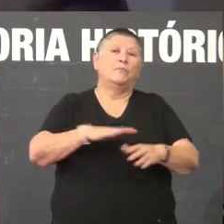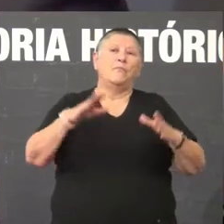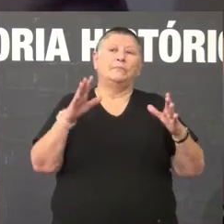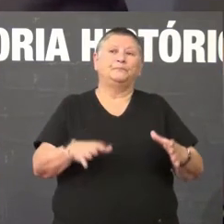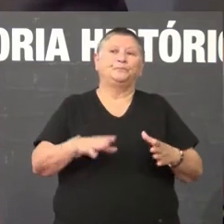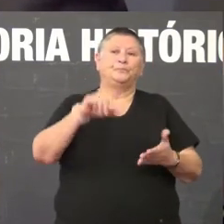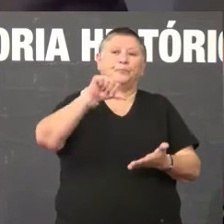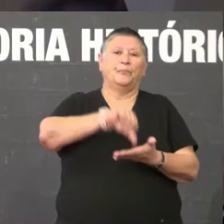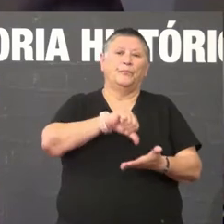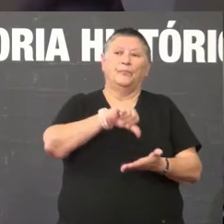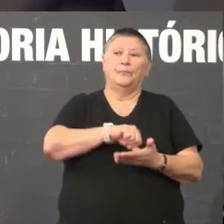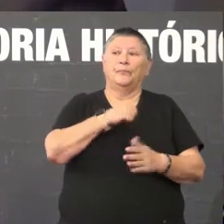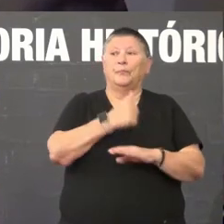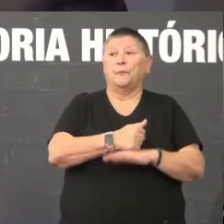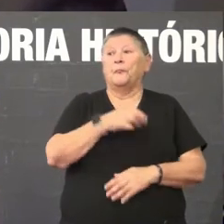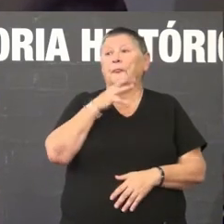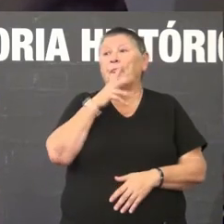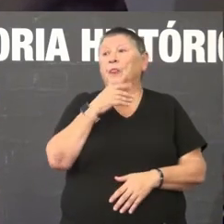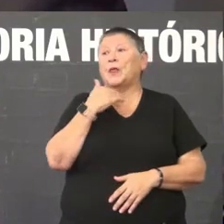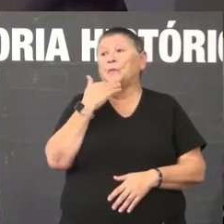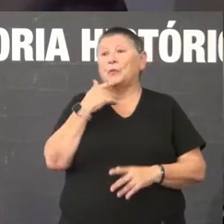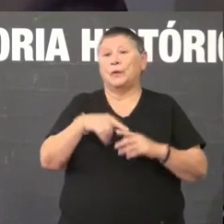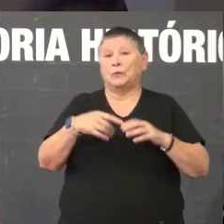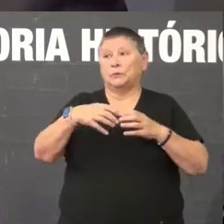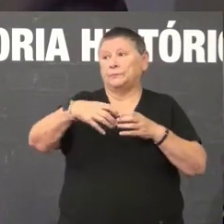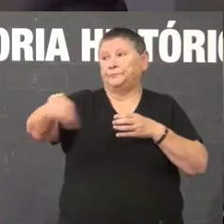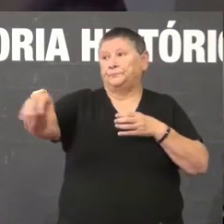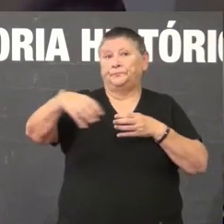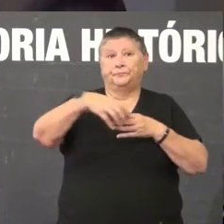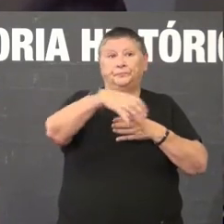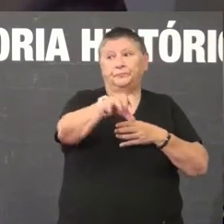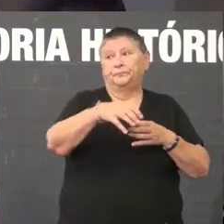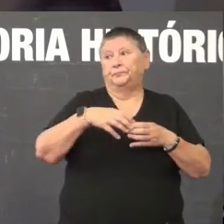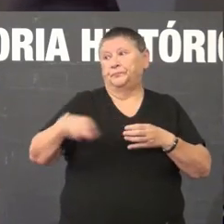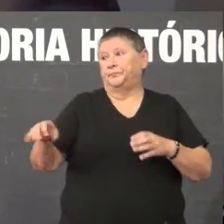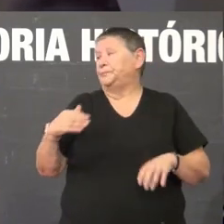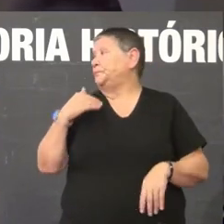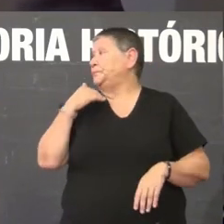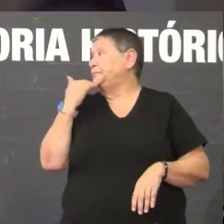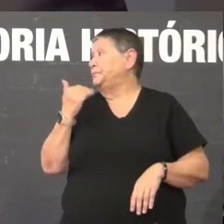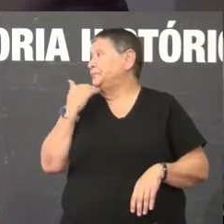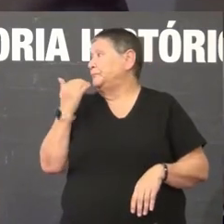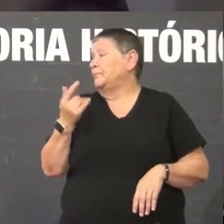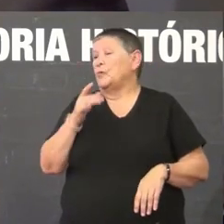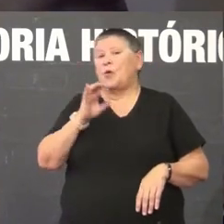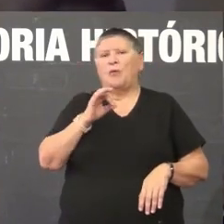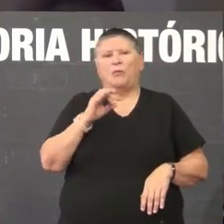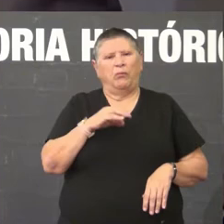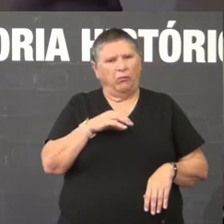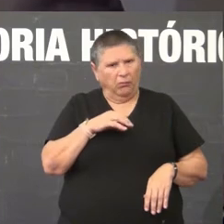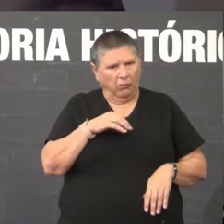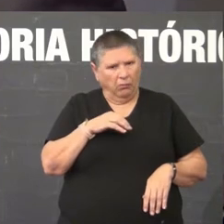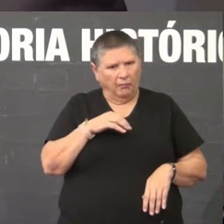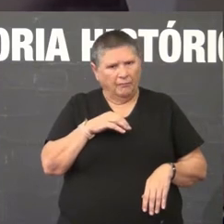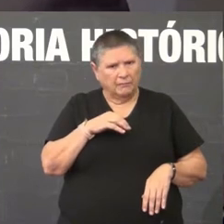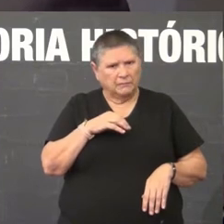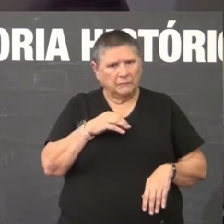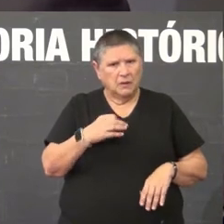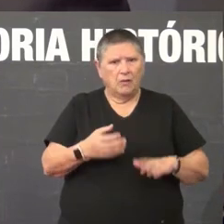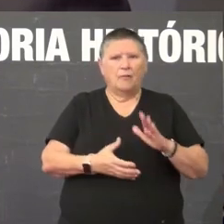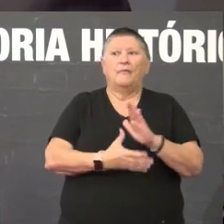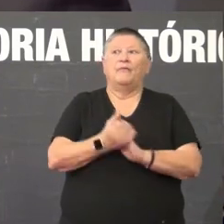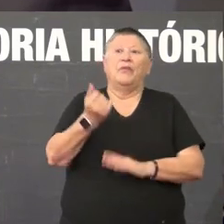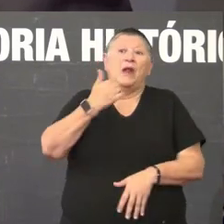un Estado por lo menos descentralizado, cuando no un Estado cuasi federal, en todo caso